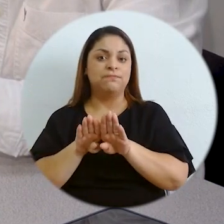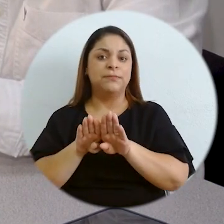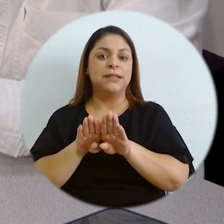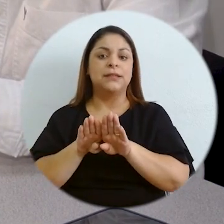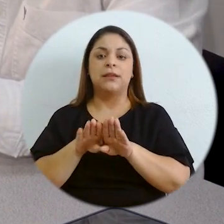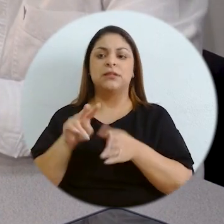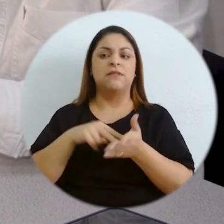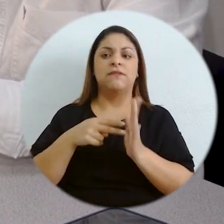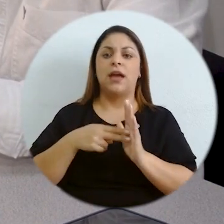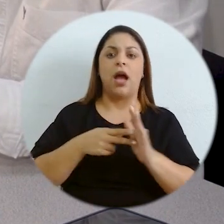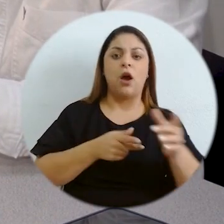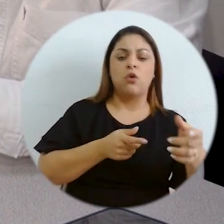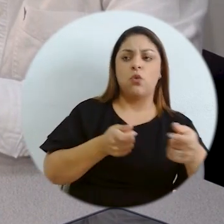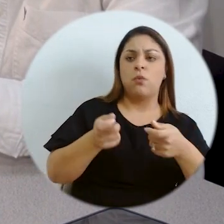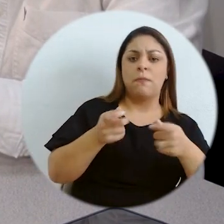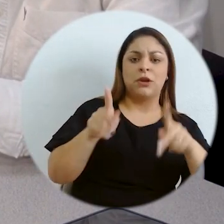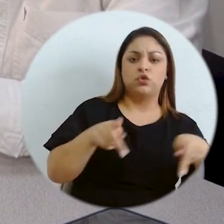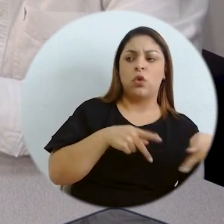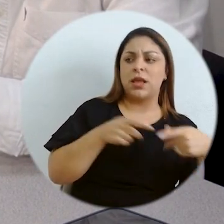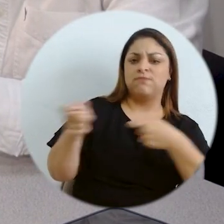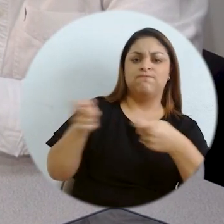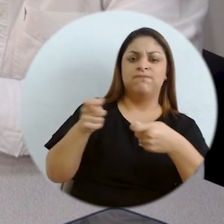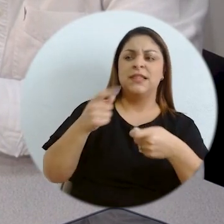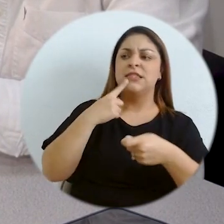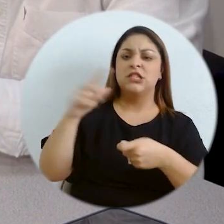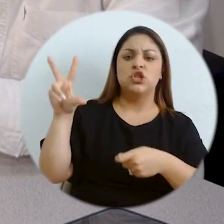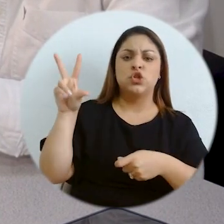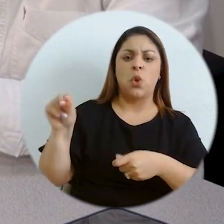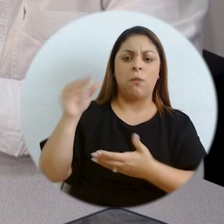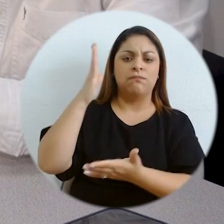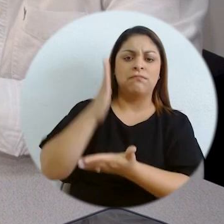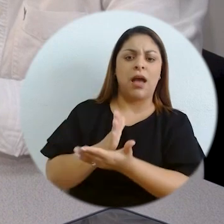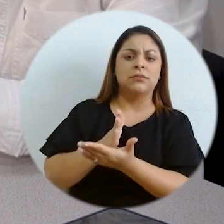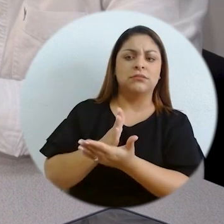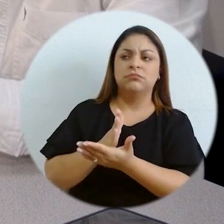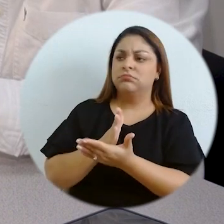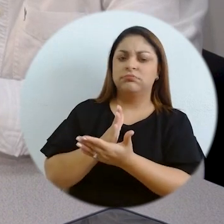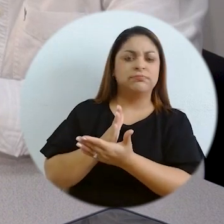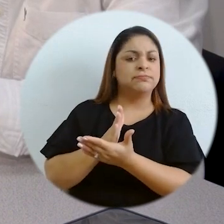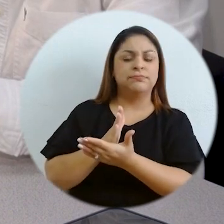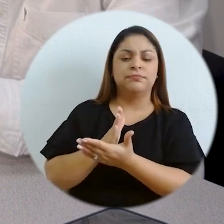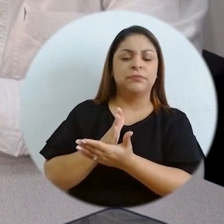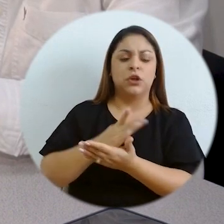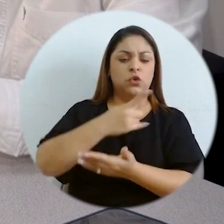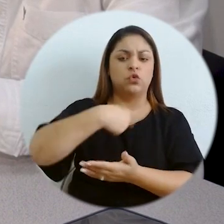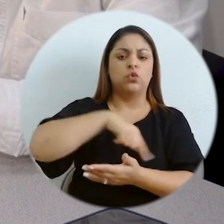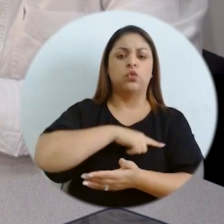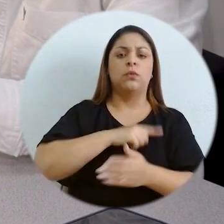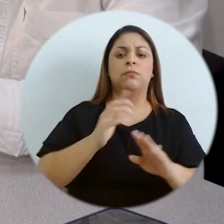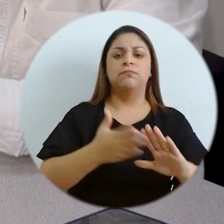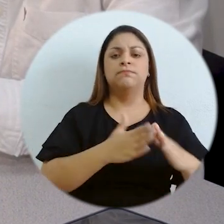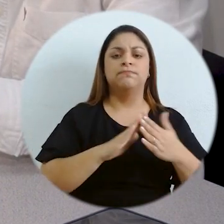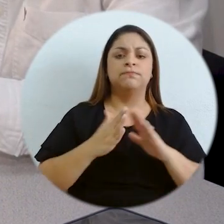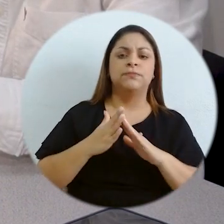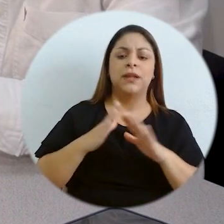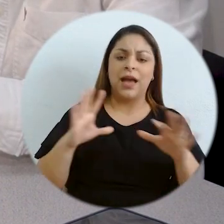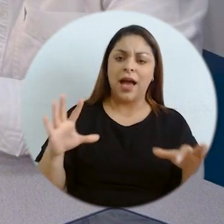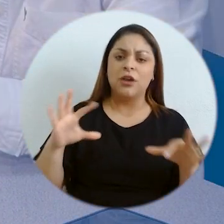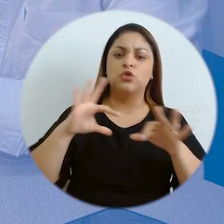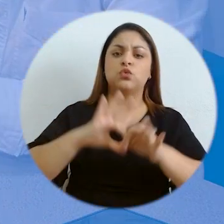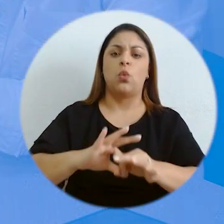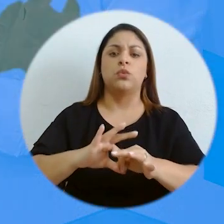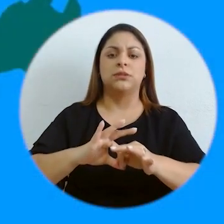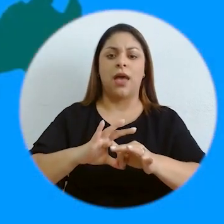diciendo, se les ponga un freno, se les diga no, por aquí no, la ciudadanía se alía, se asocia, trabaja en